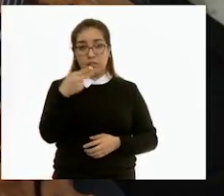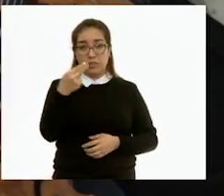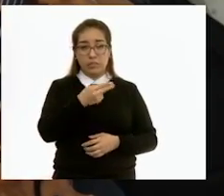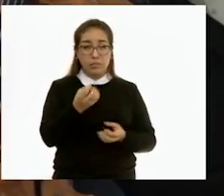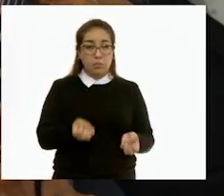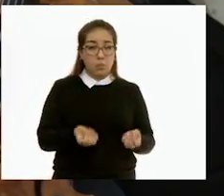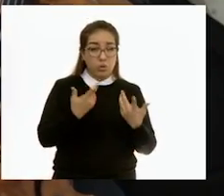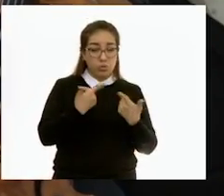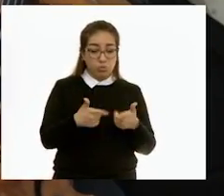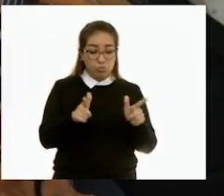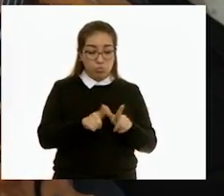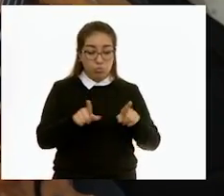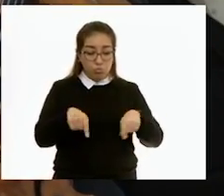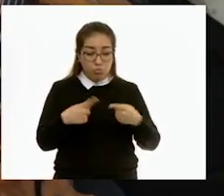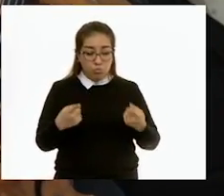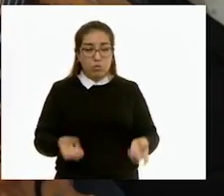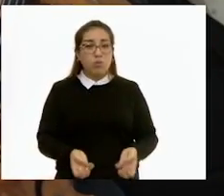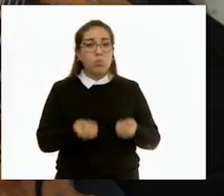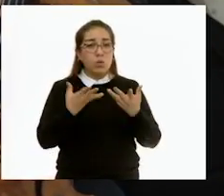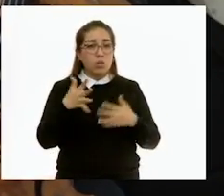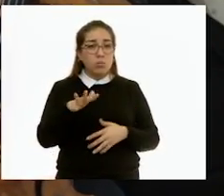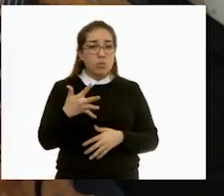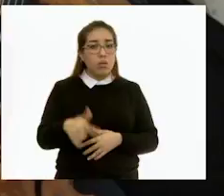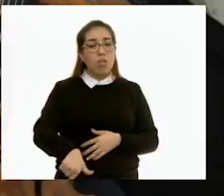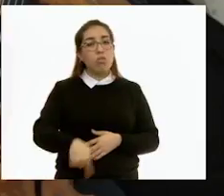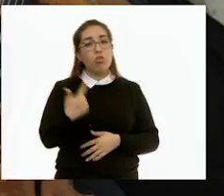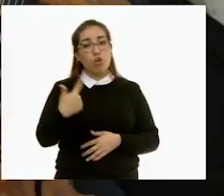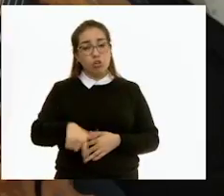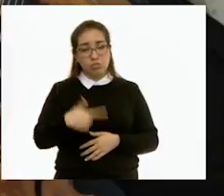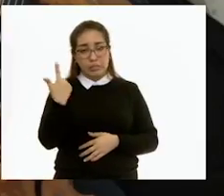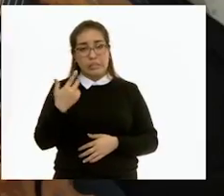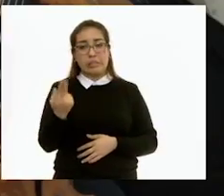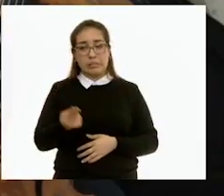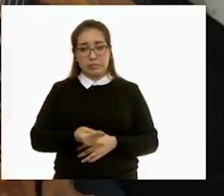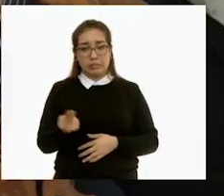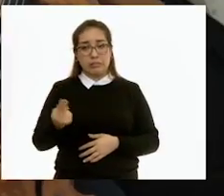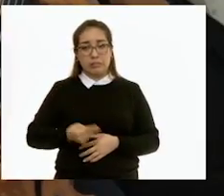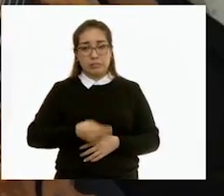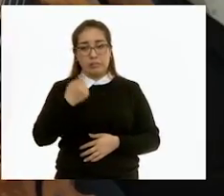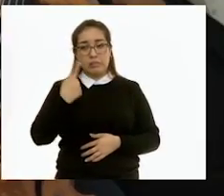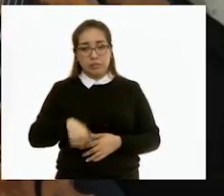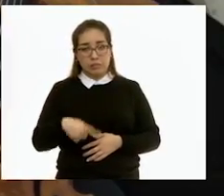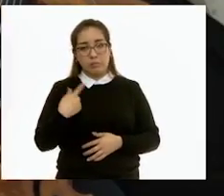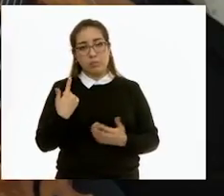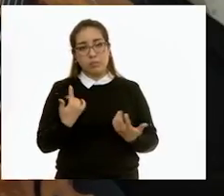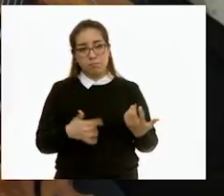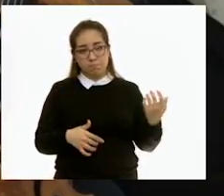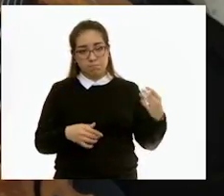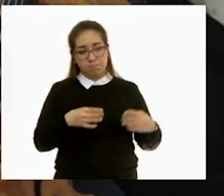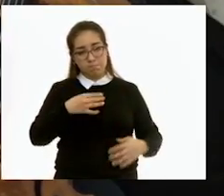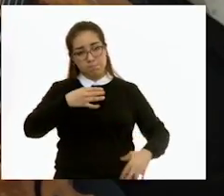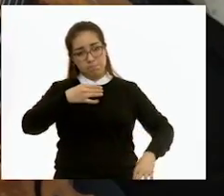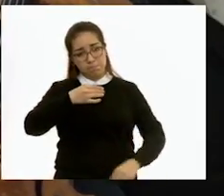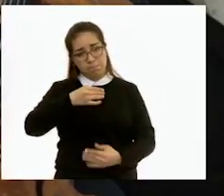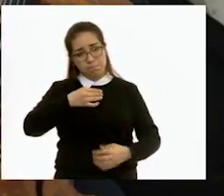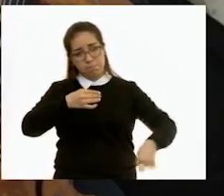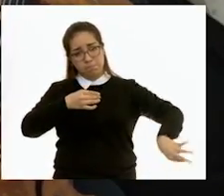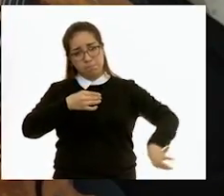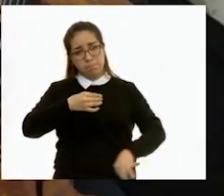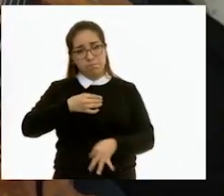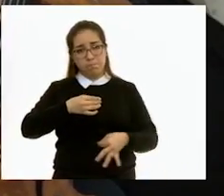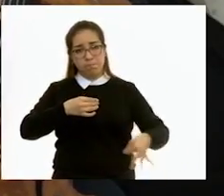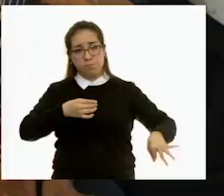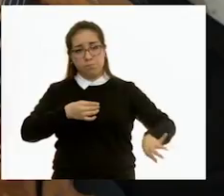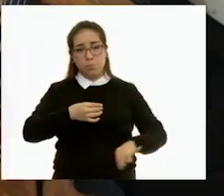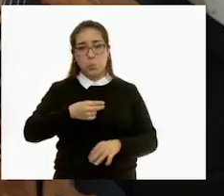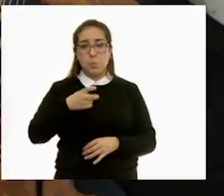más o menos en proporción la mitad de lo que hay de violines en una sección de primeros o en una sección de segundos. En el